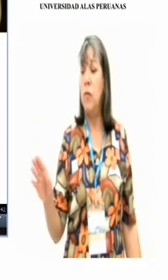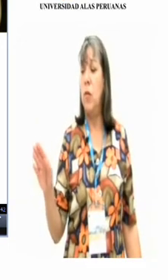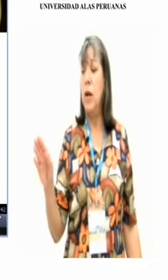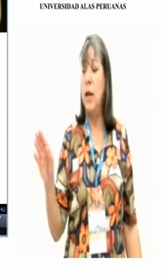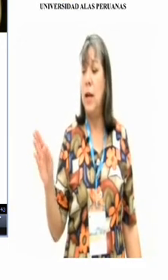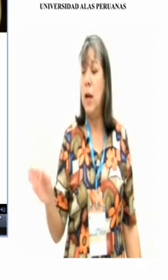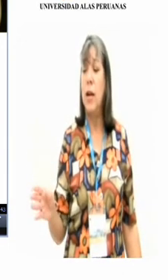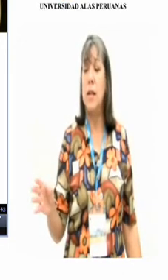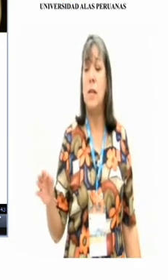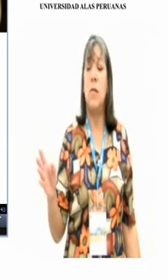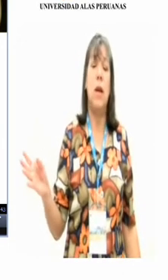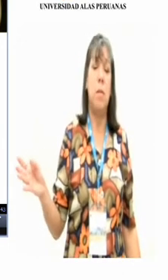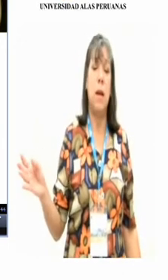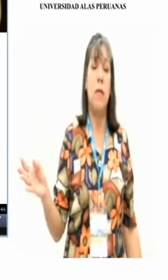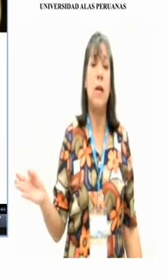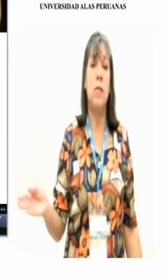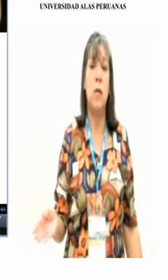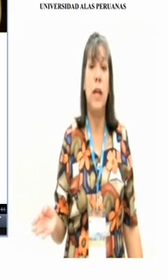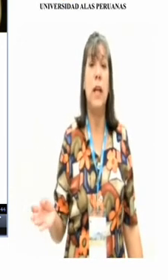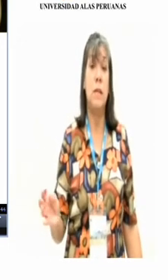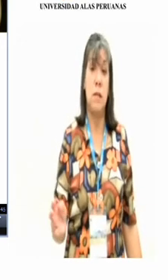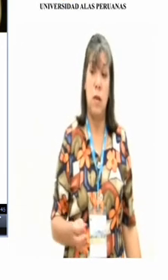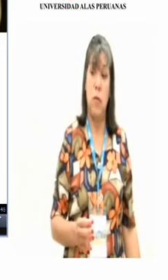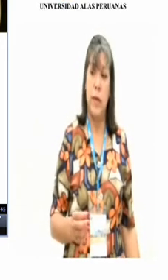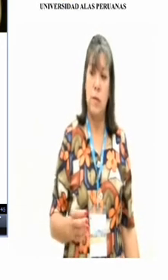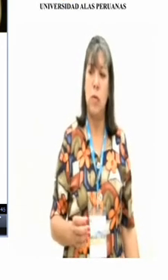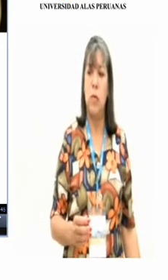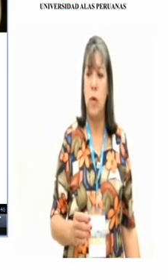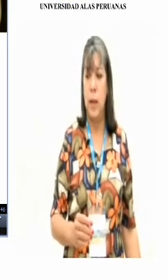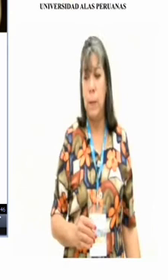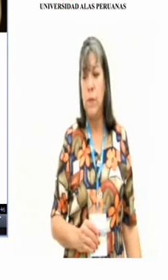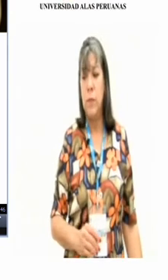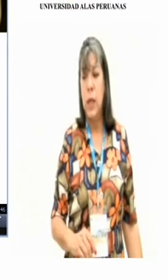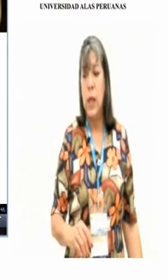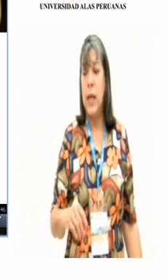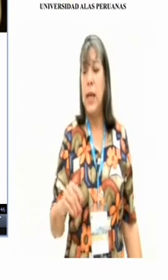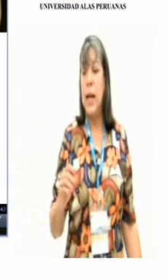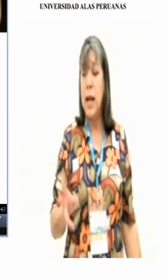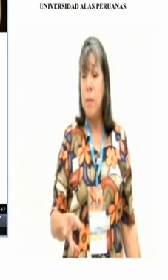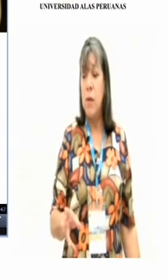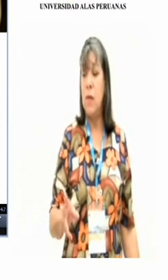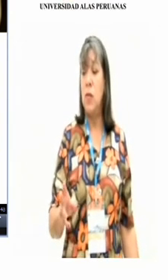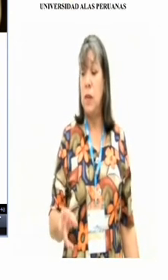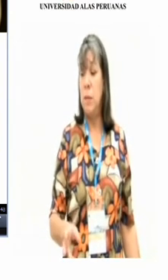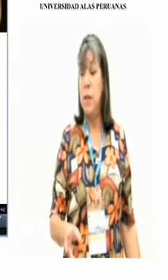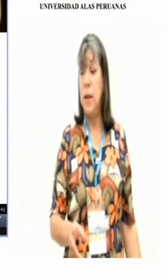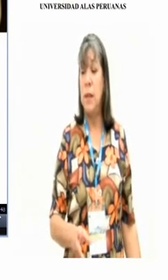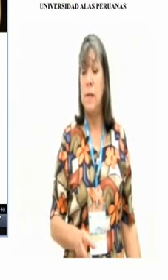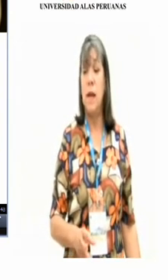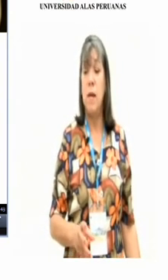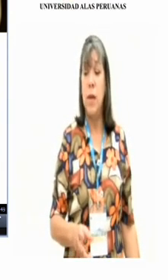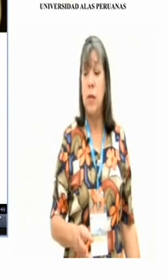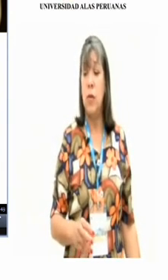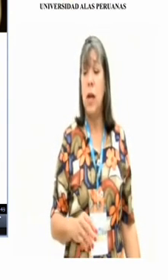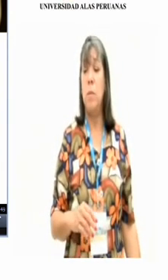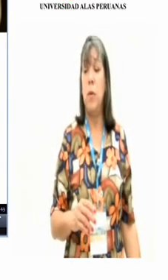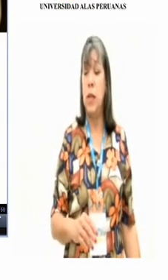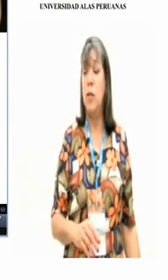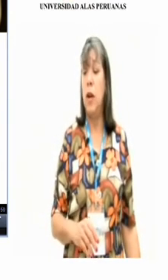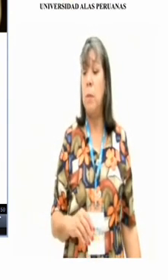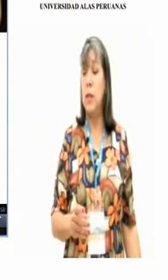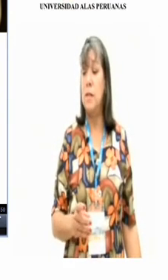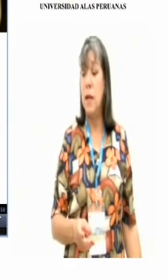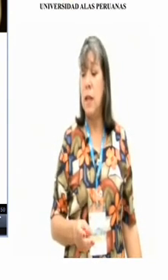alumno, el profesor, la organización, la planificación y el diseño instruccional. Genera cambios a los sistemas de aprendizaje